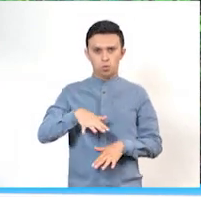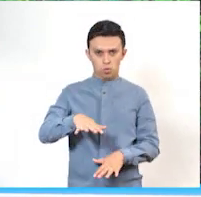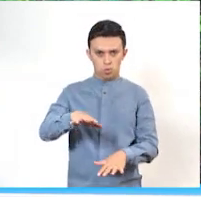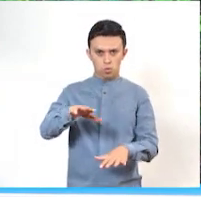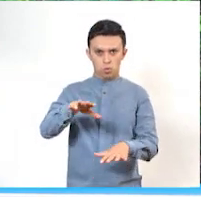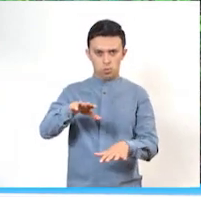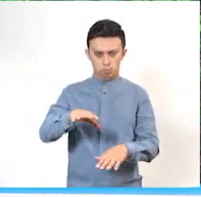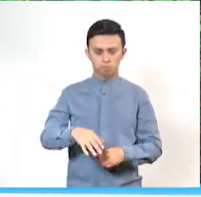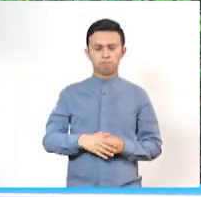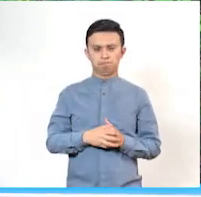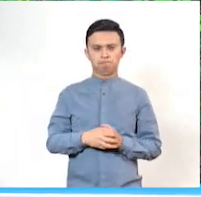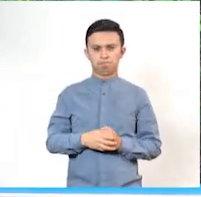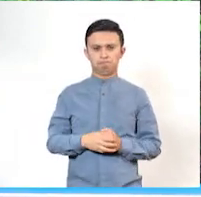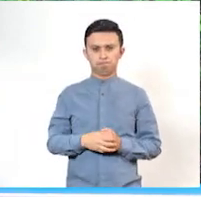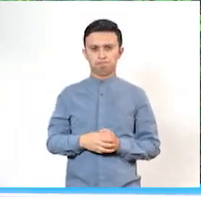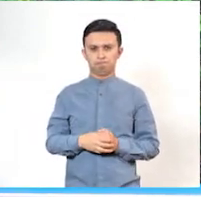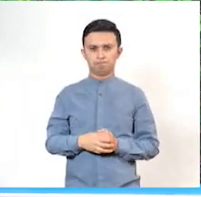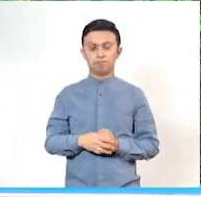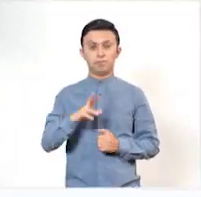Respiramos, exhalamos.